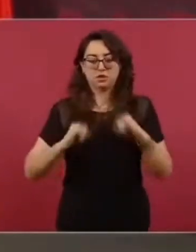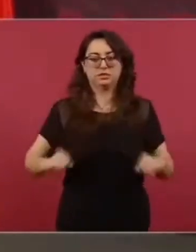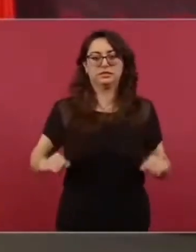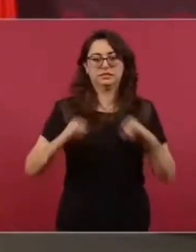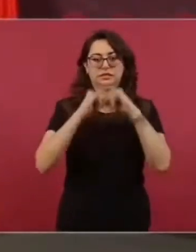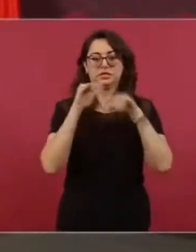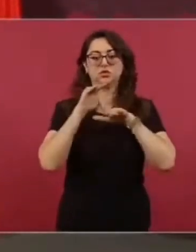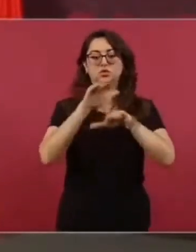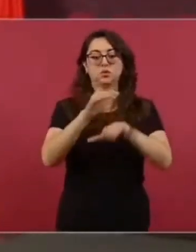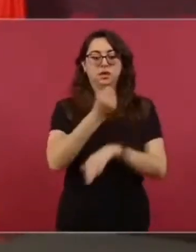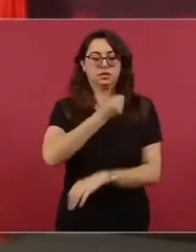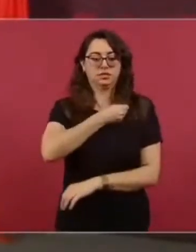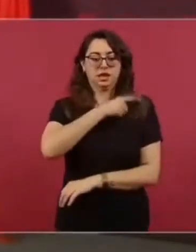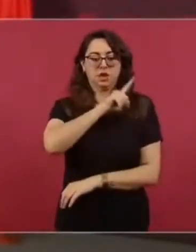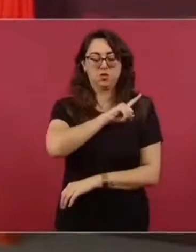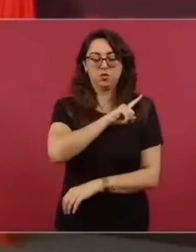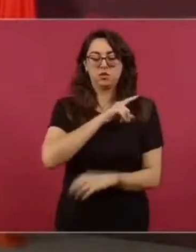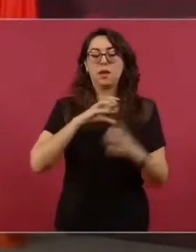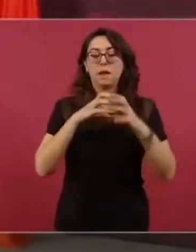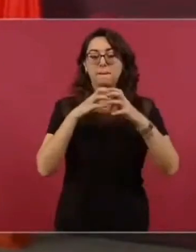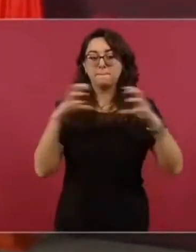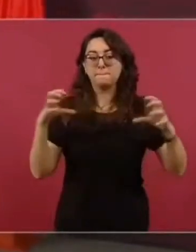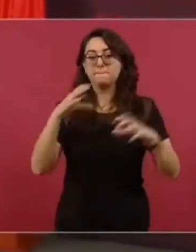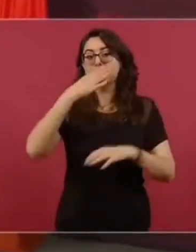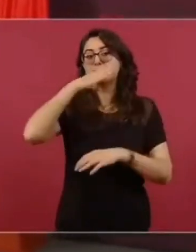daños del transgénico.